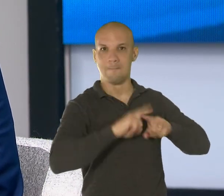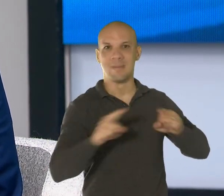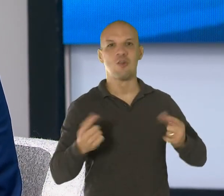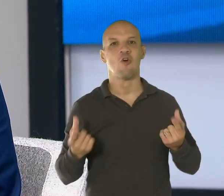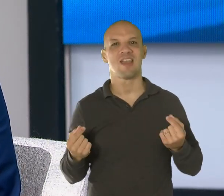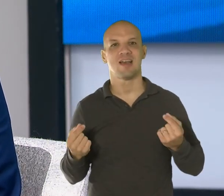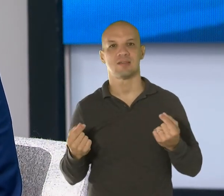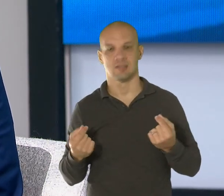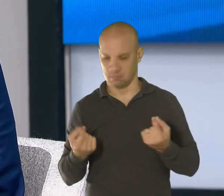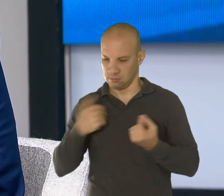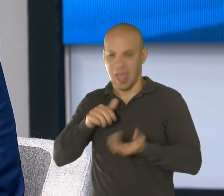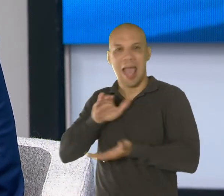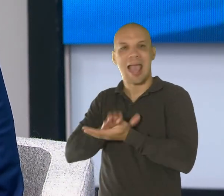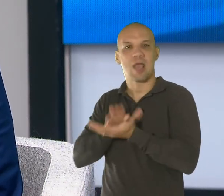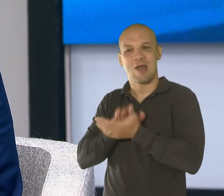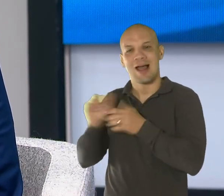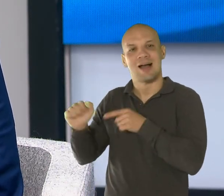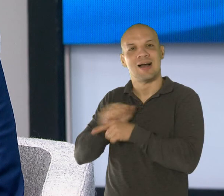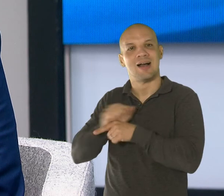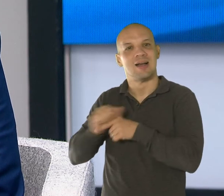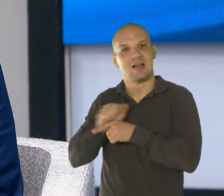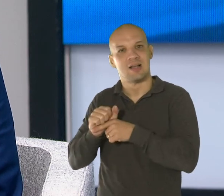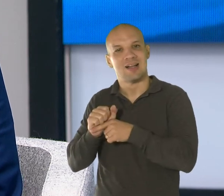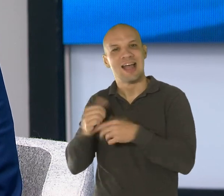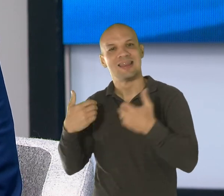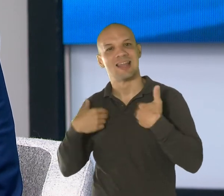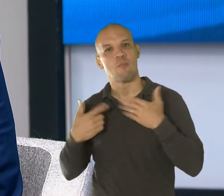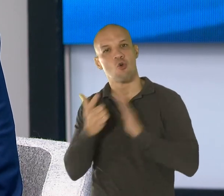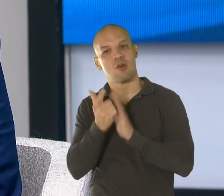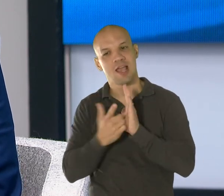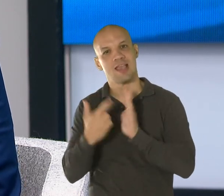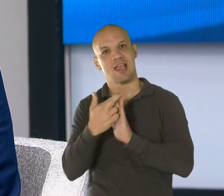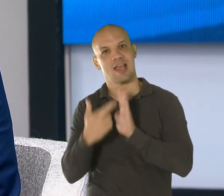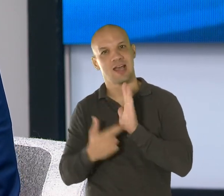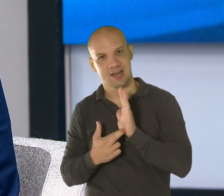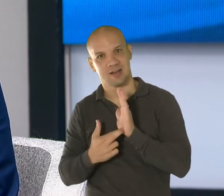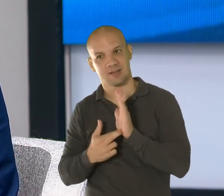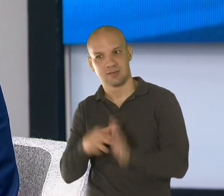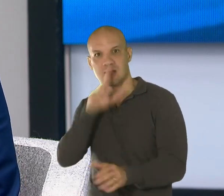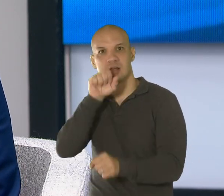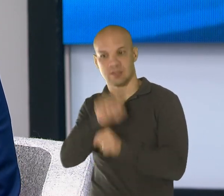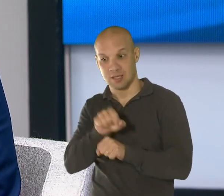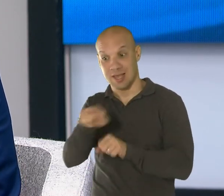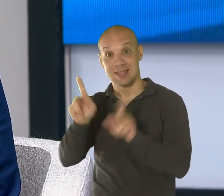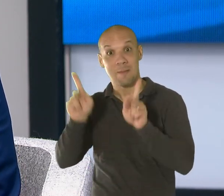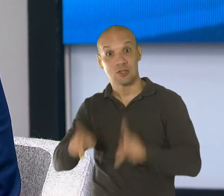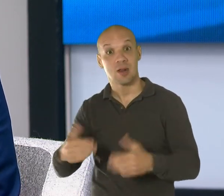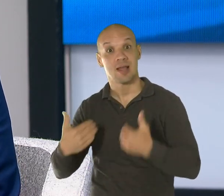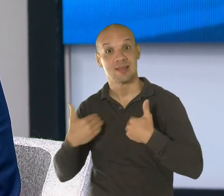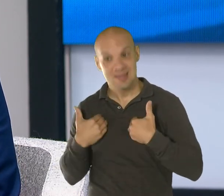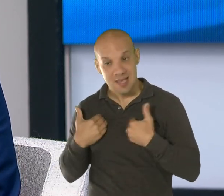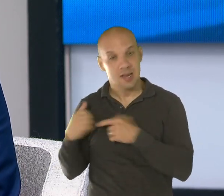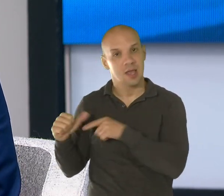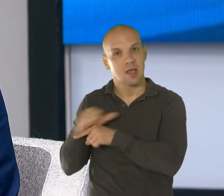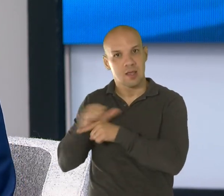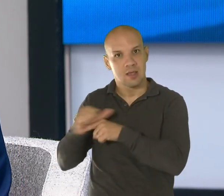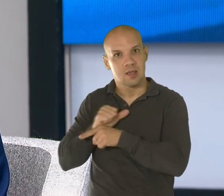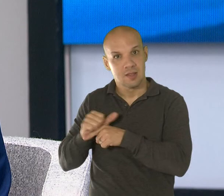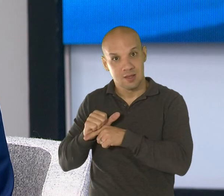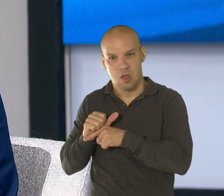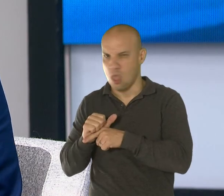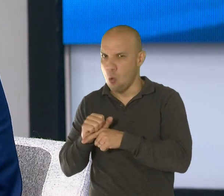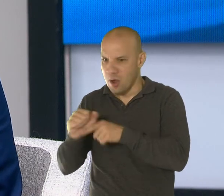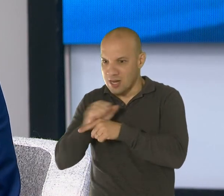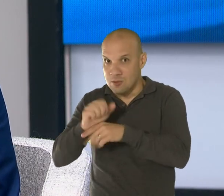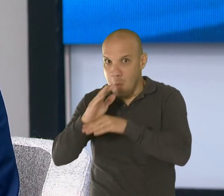capacitan, está regulado. Y cuando digo regulado, asegurarnos que esa persona cuenta con la capacitación y el adiestramiento mínimo